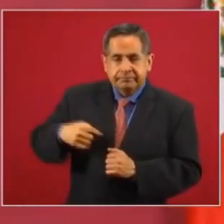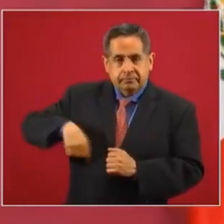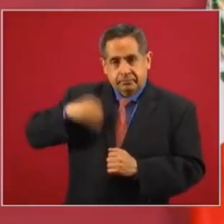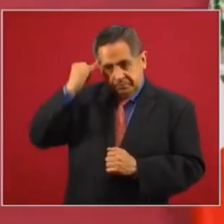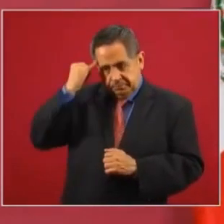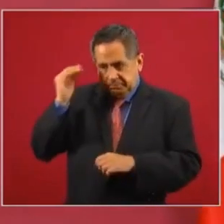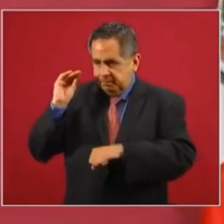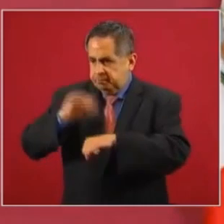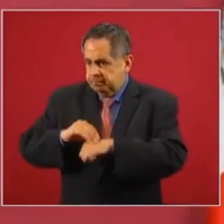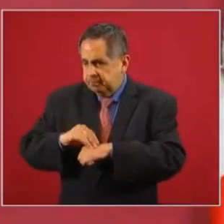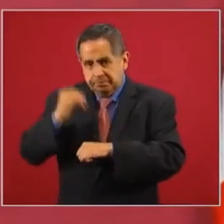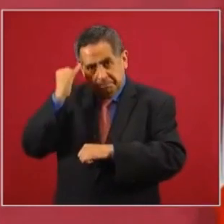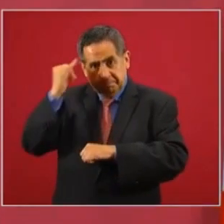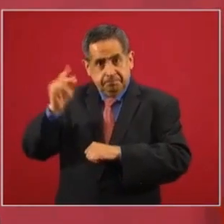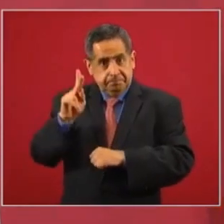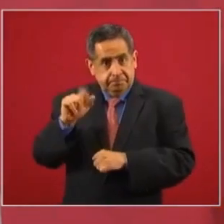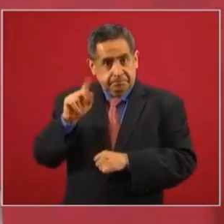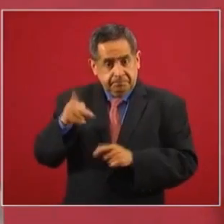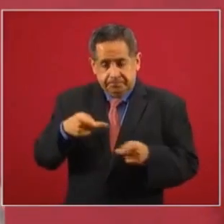porque